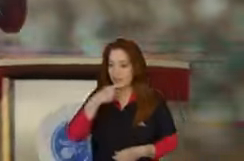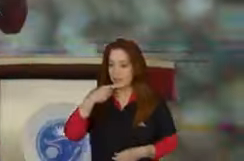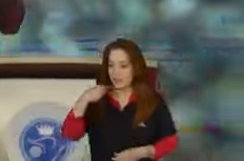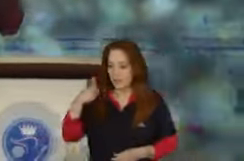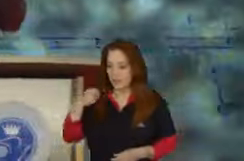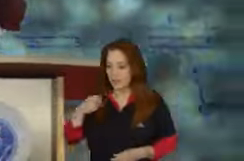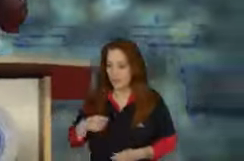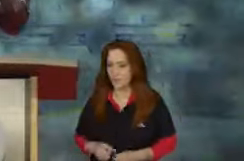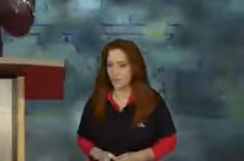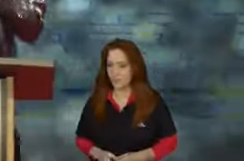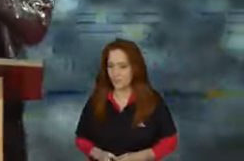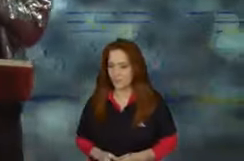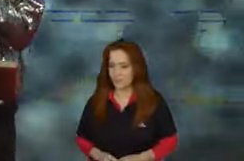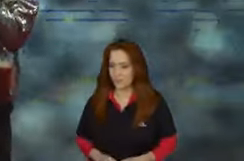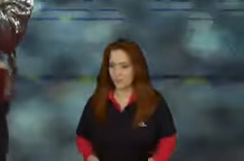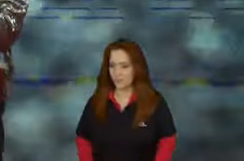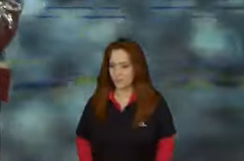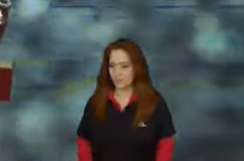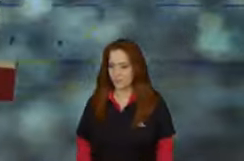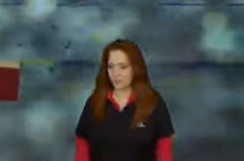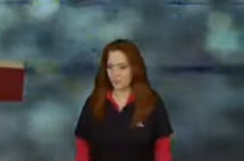Dame monitor aquí si puedo, un poquito.